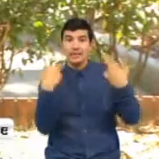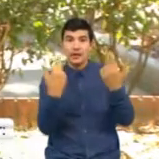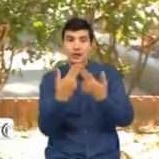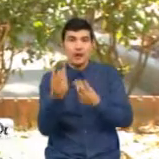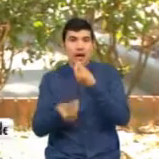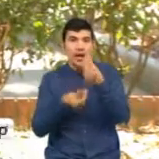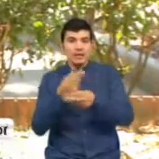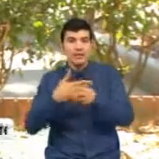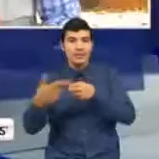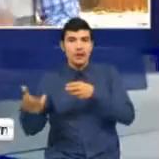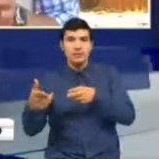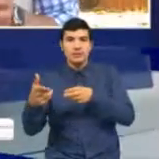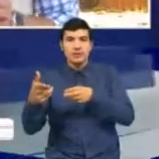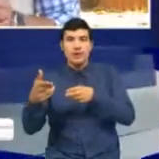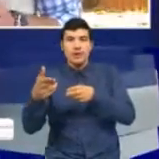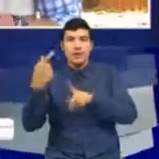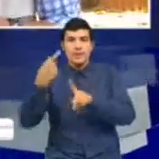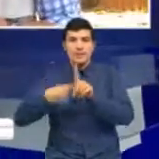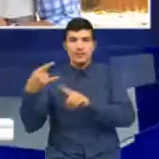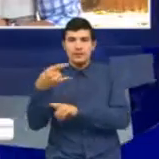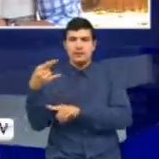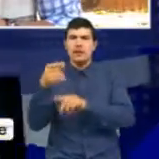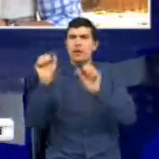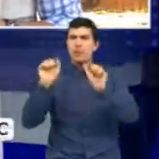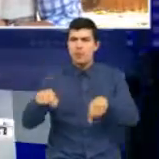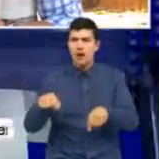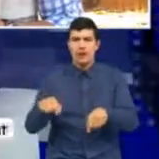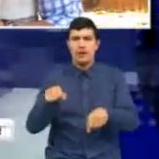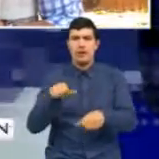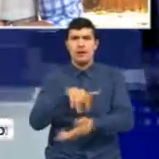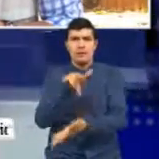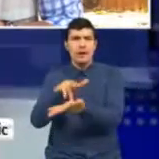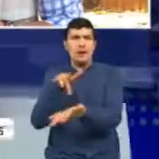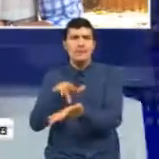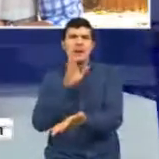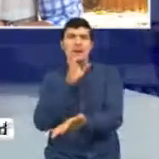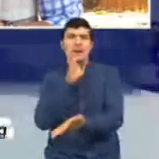en el próximo mes de marzo podrán asistir las personas inconformes para darles claridad sobre el tema